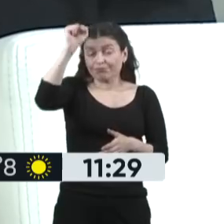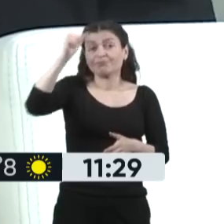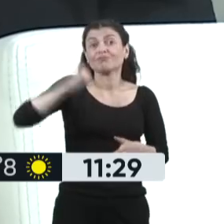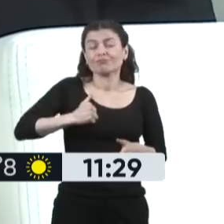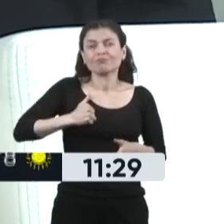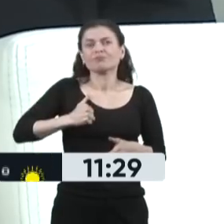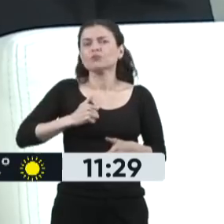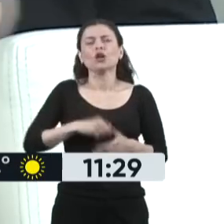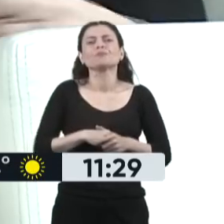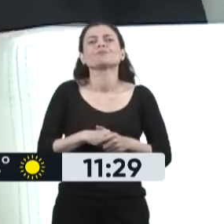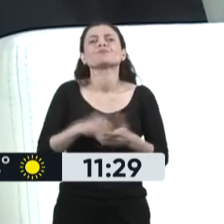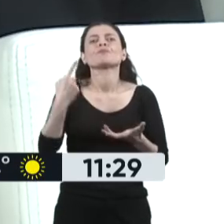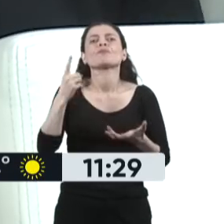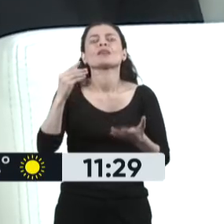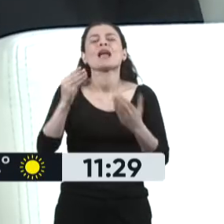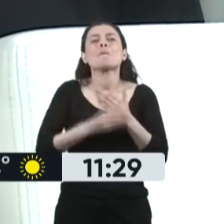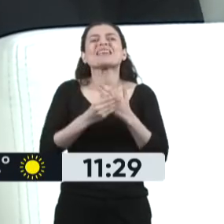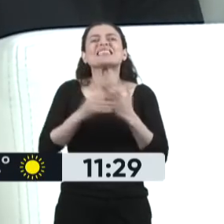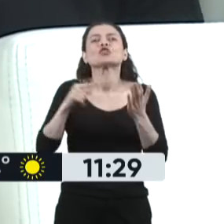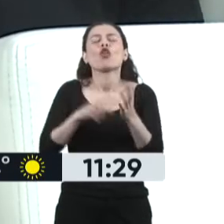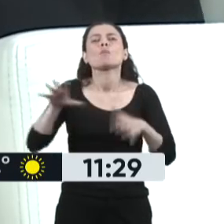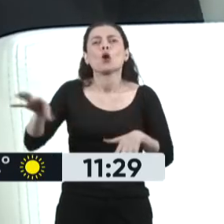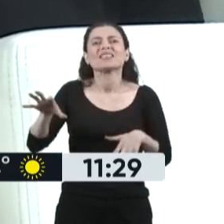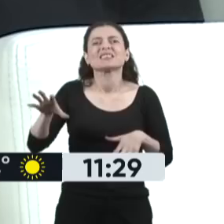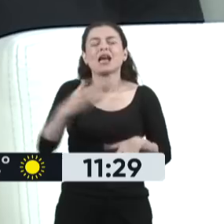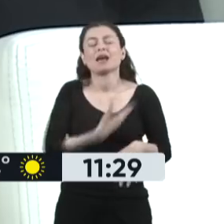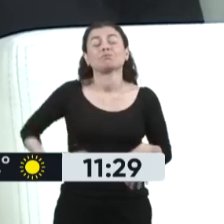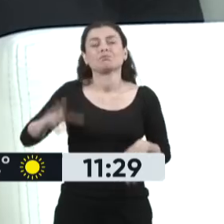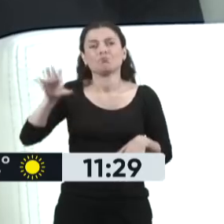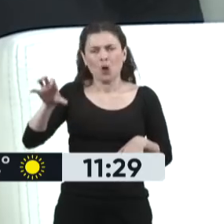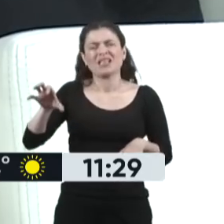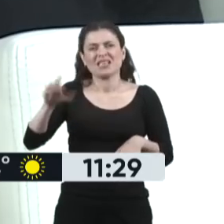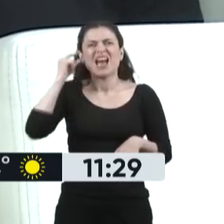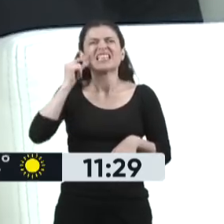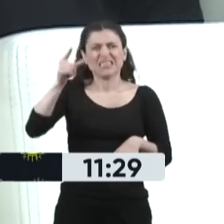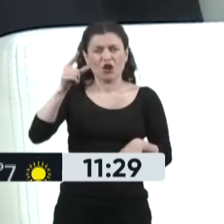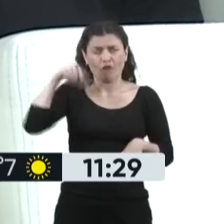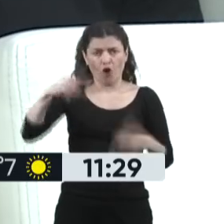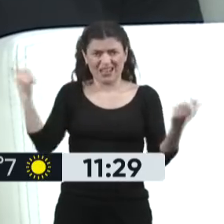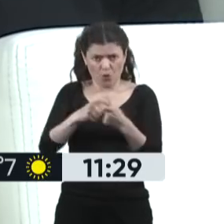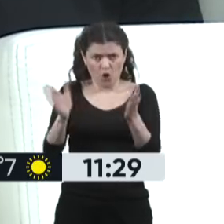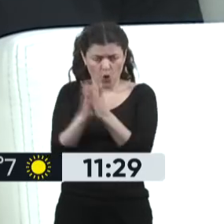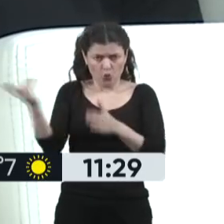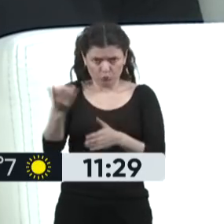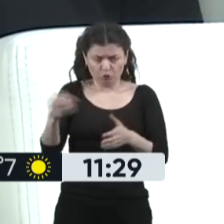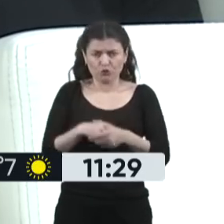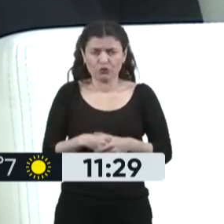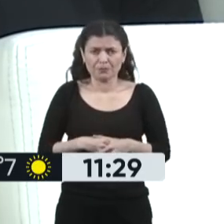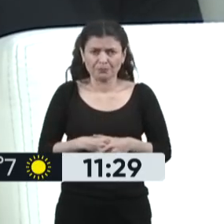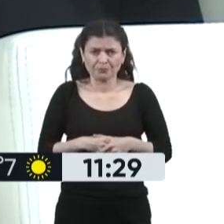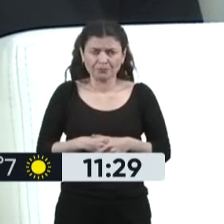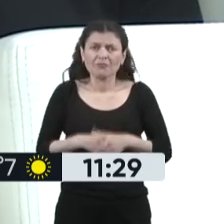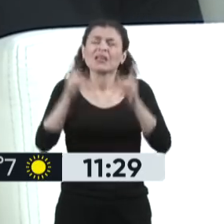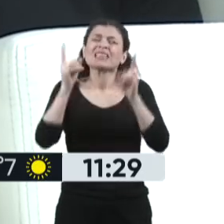Kicillof. También se reunió con el presidente de Chile, Gabriel Boric, la semana pasada, un día antes de la visita del presidente a